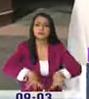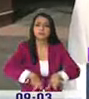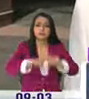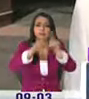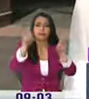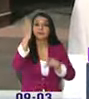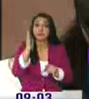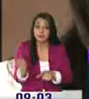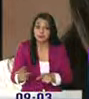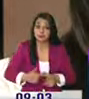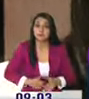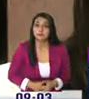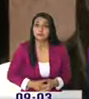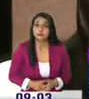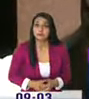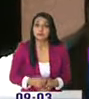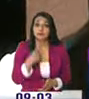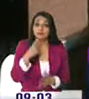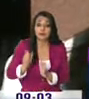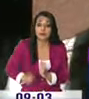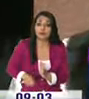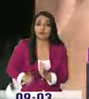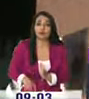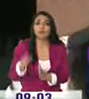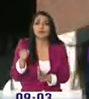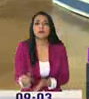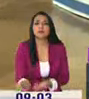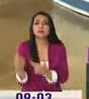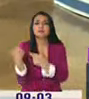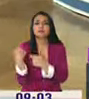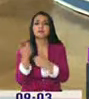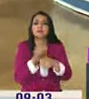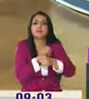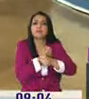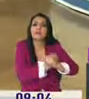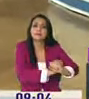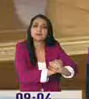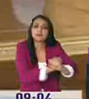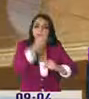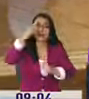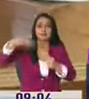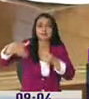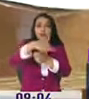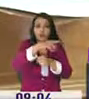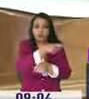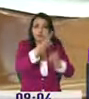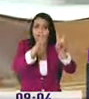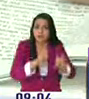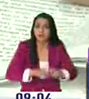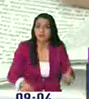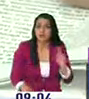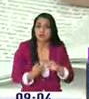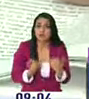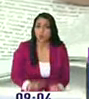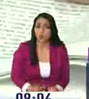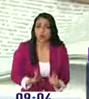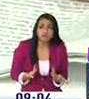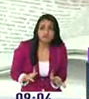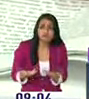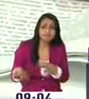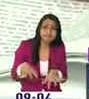de Odebrecht. Asegura que el procurador es responsable de la defensa del Estado ante estos casos, pero que hasta ahora no se ha hecho